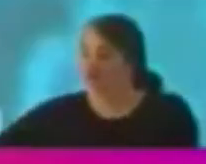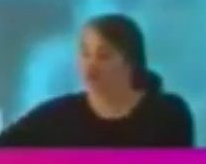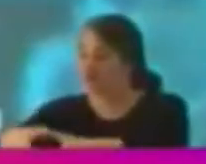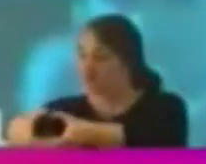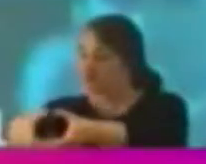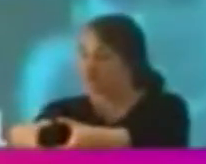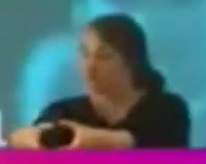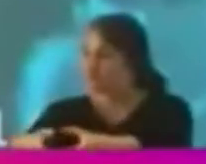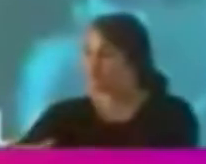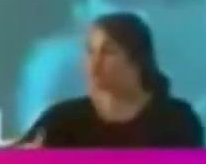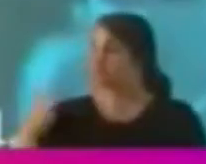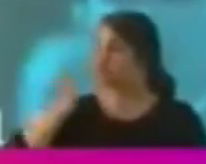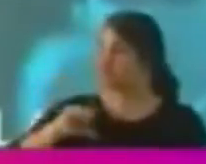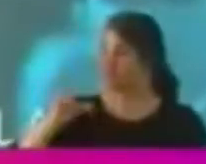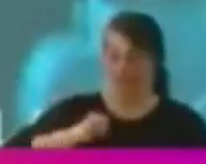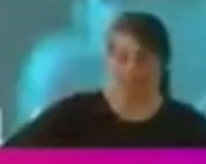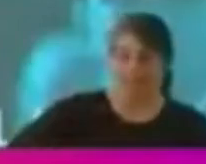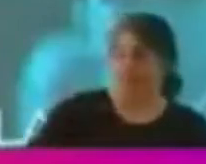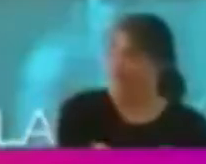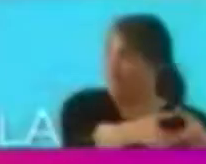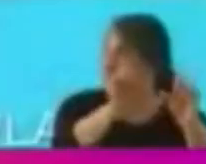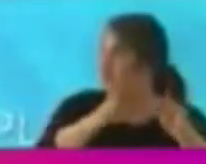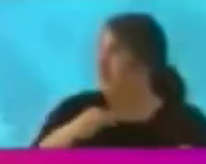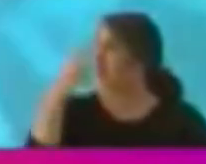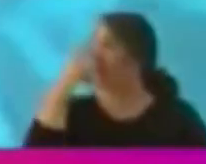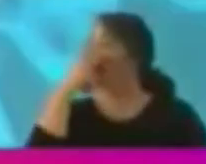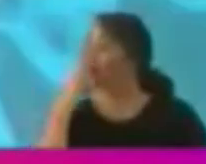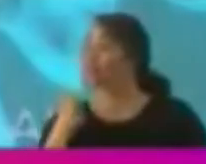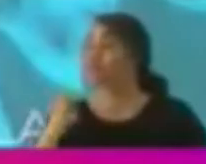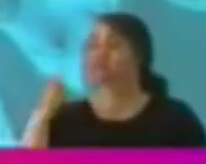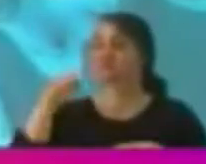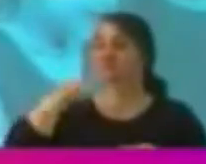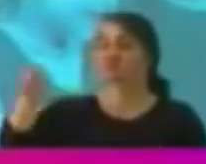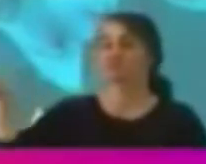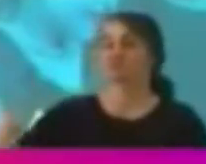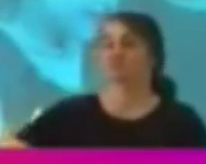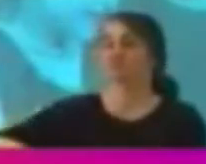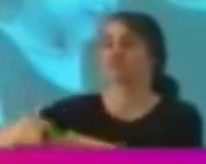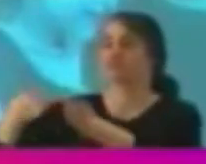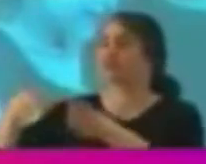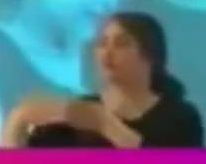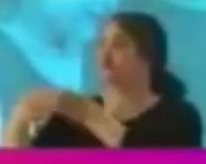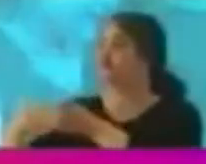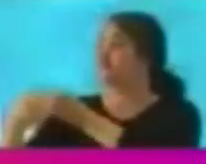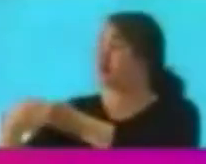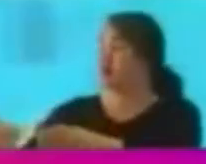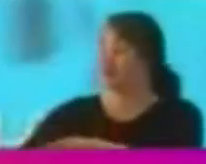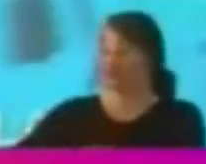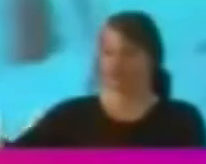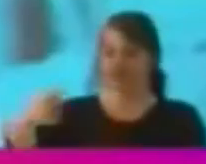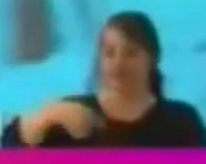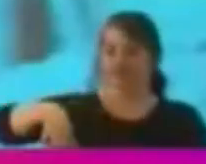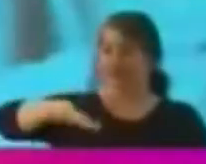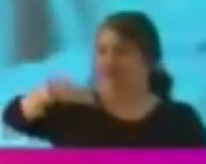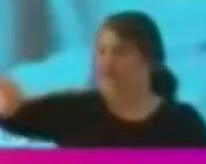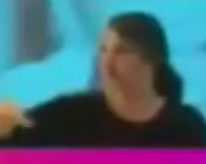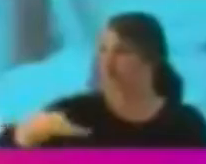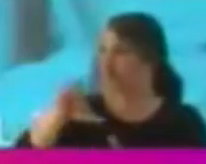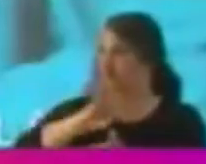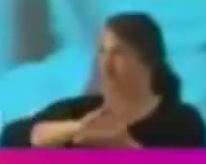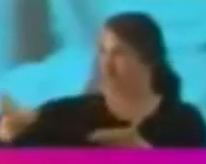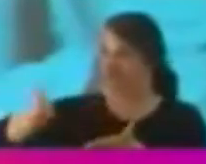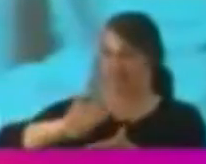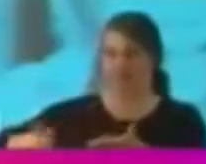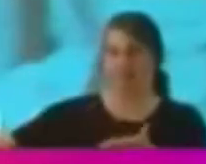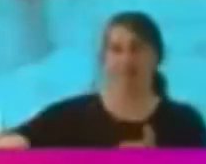sanitarios, la infraestructura energética, la infraestructura vial, portuaria, la producción de soluciones de vivienda